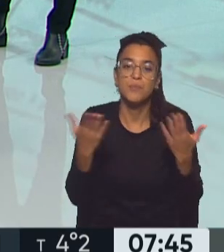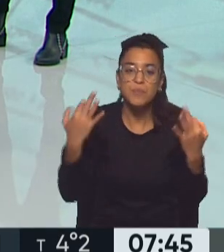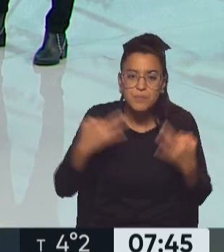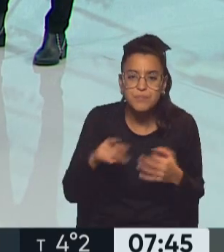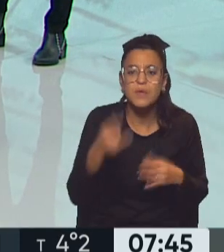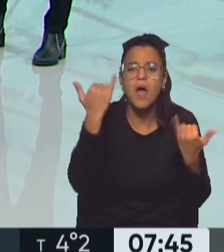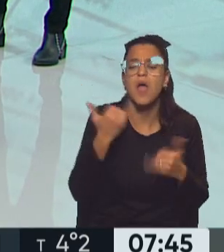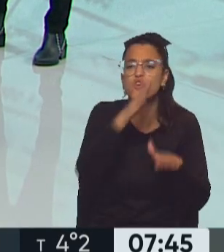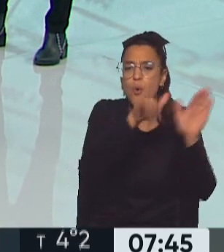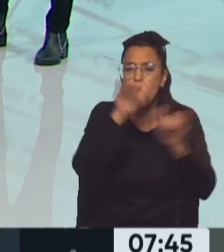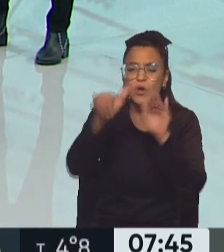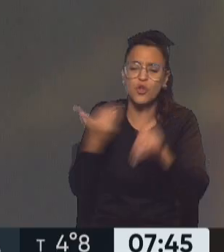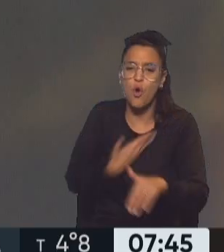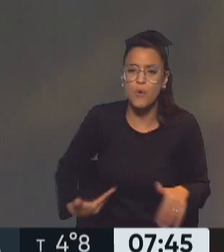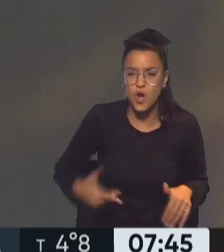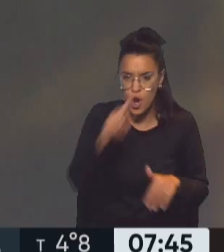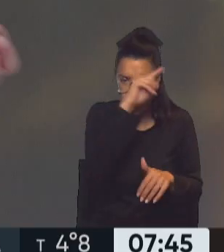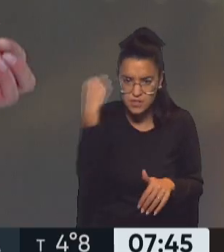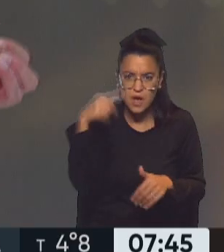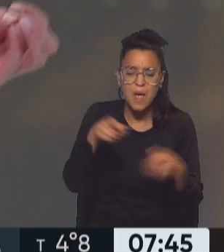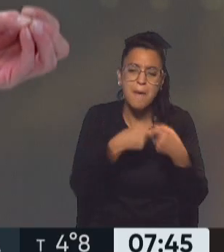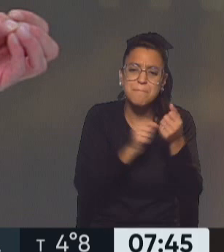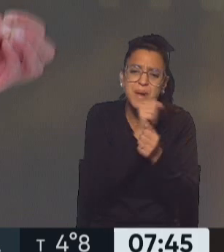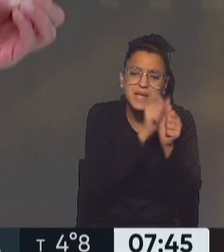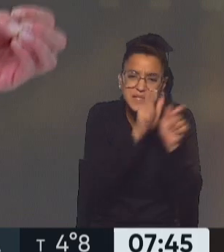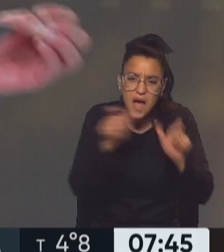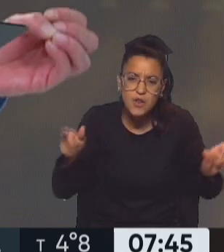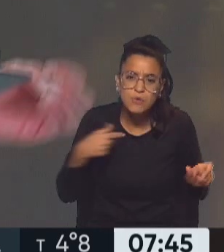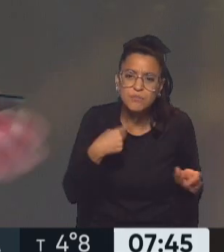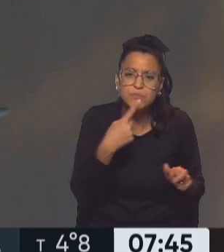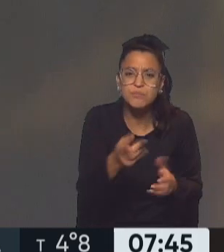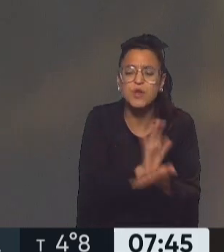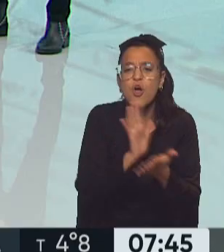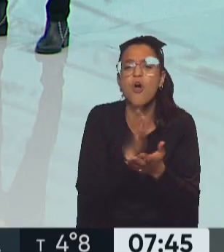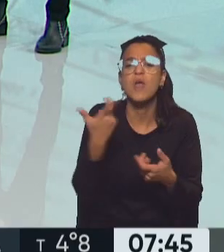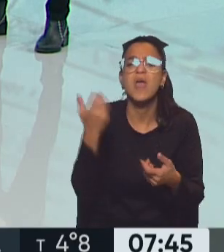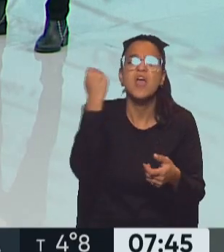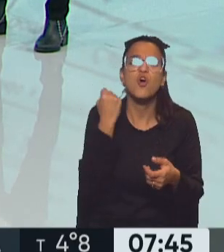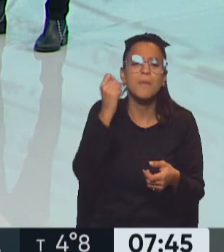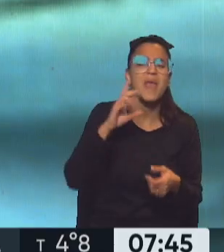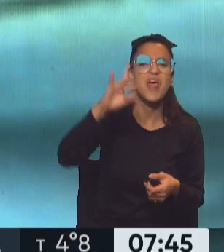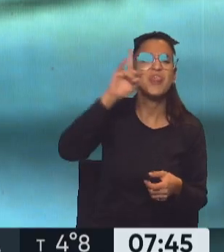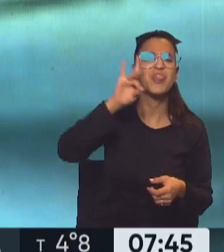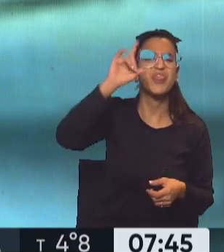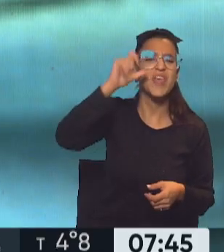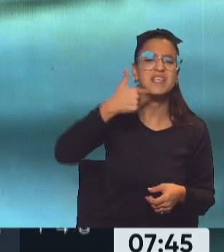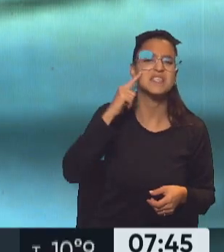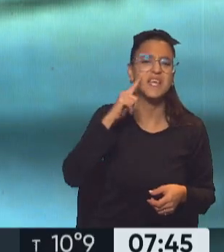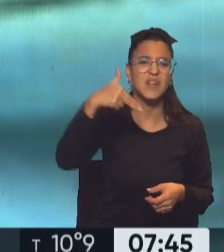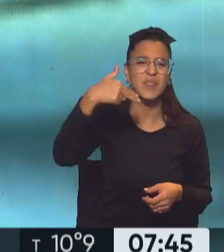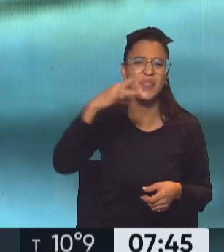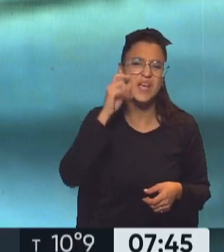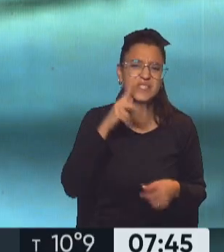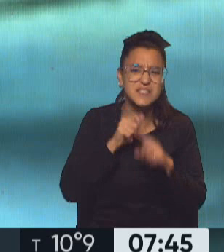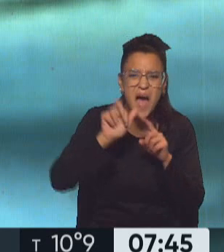a ver, hay una convocatoria del gobierno nacional a empresarios, el objetivo es desindexar la economía. ¿Qué significa esto? Así es, porque ¿qué es lo que está